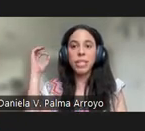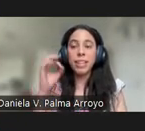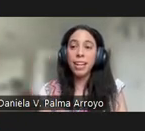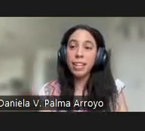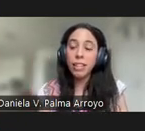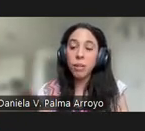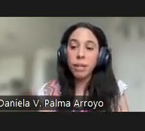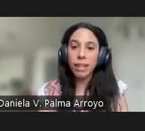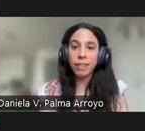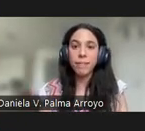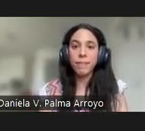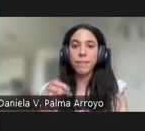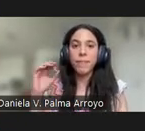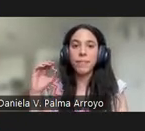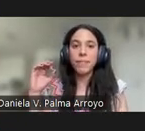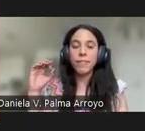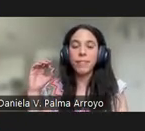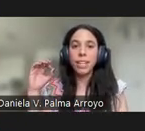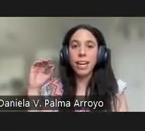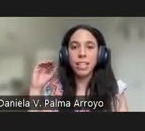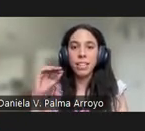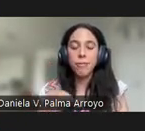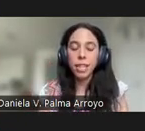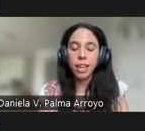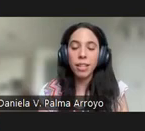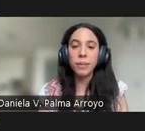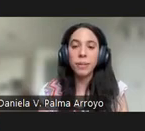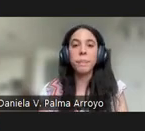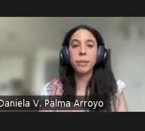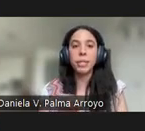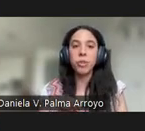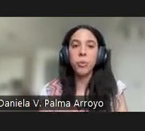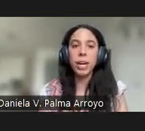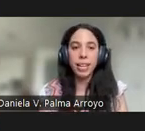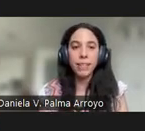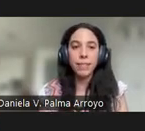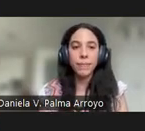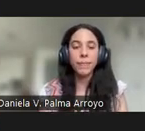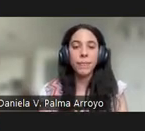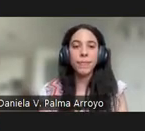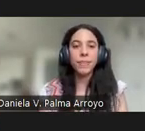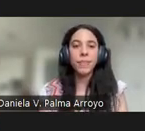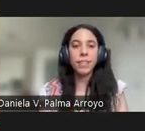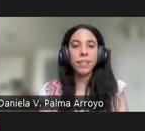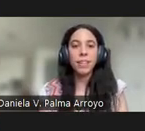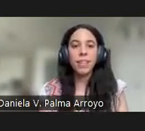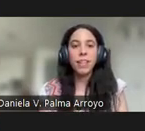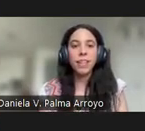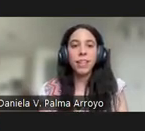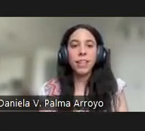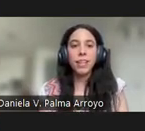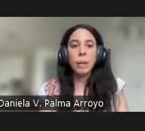Entonces, cuando ya tengan ese lugar que han identificado por qué duele,